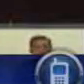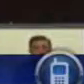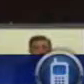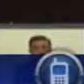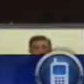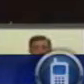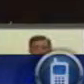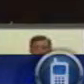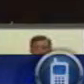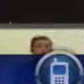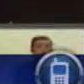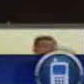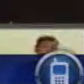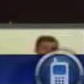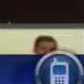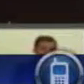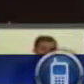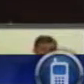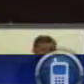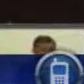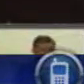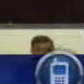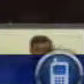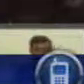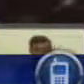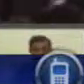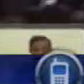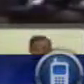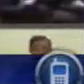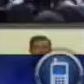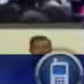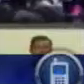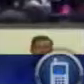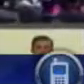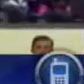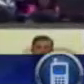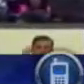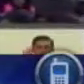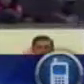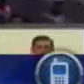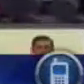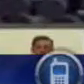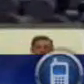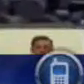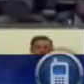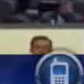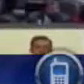que pudiera convocarse para la siguiente semana, es decir, de aquí a unos